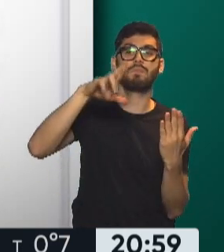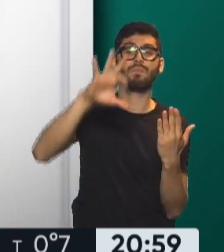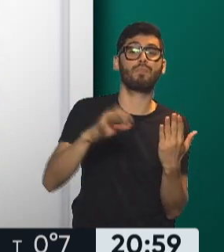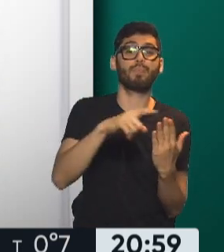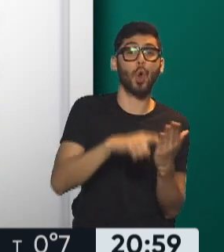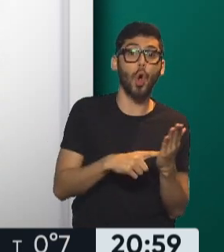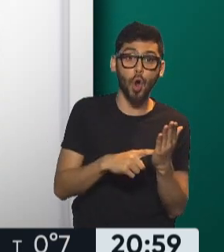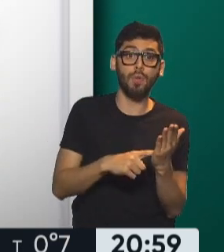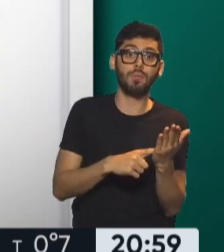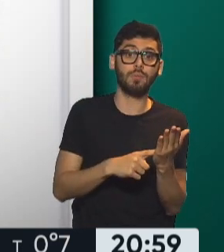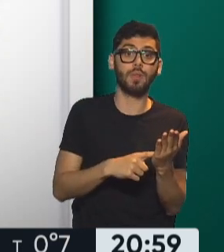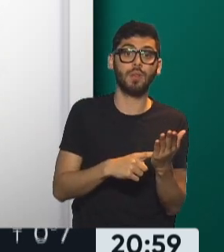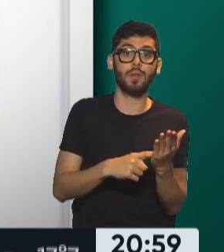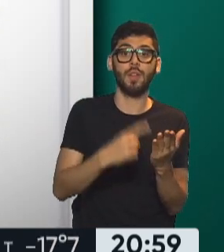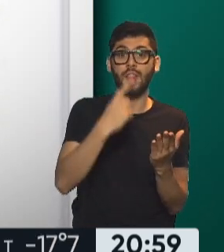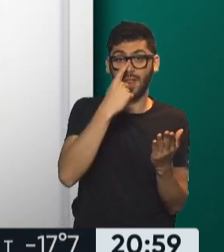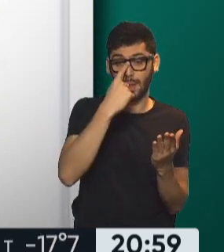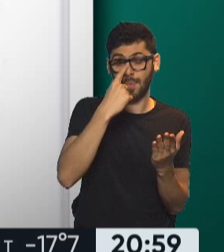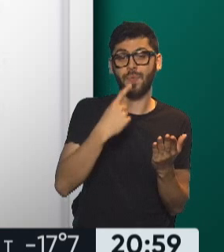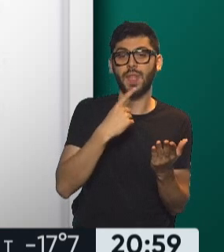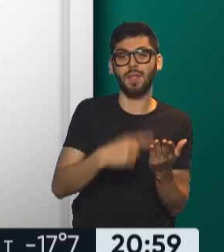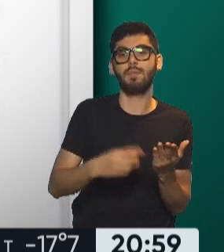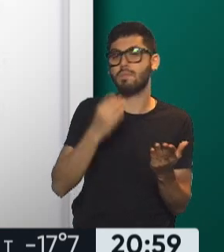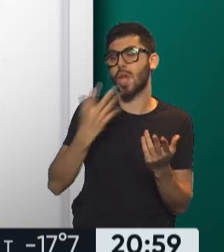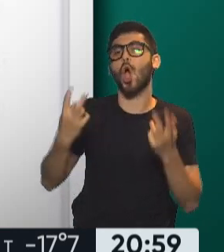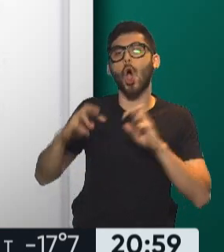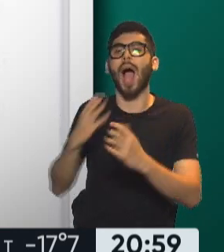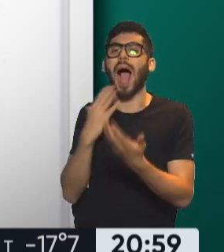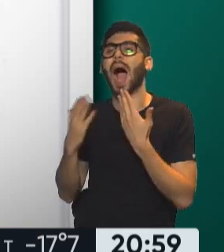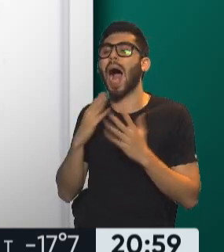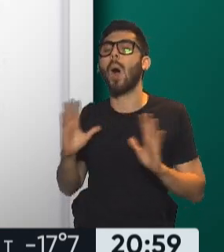en donde habla de... sentarse a dialogar.